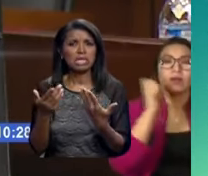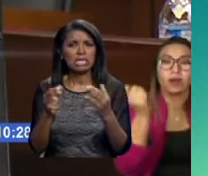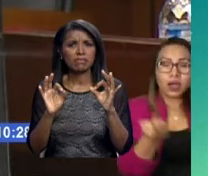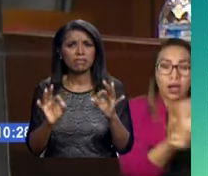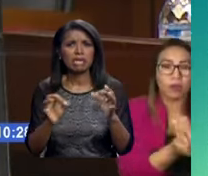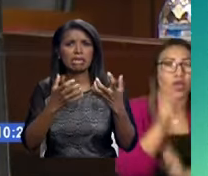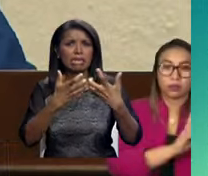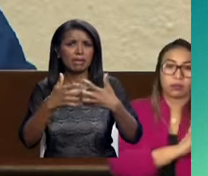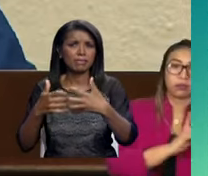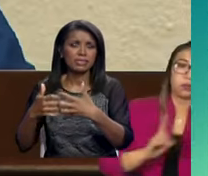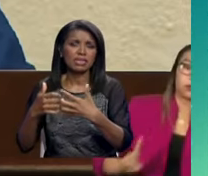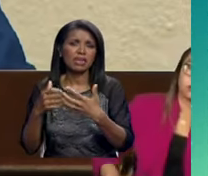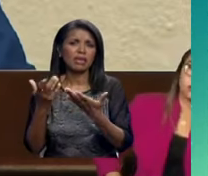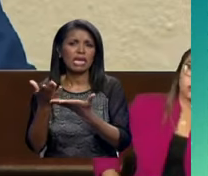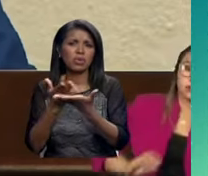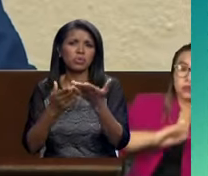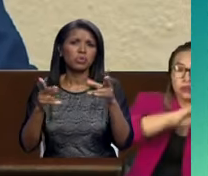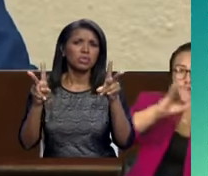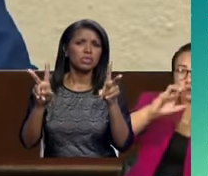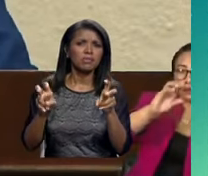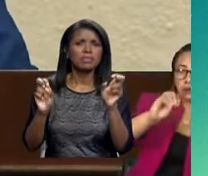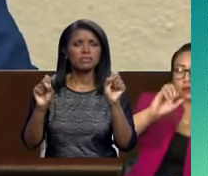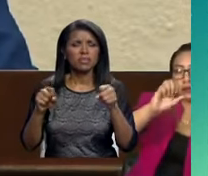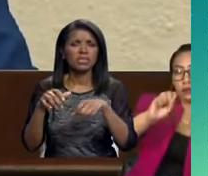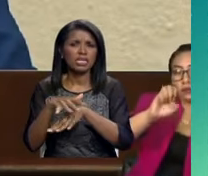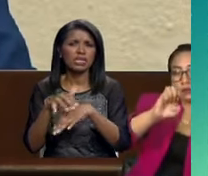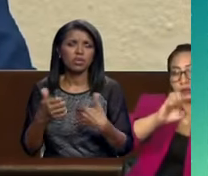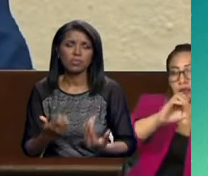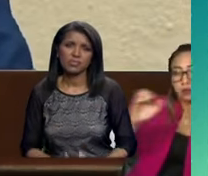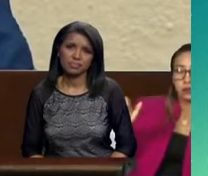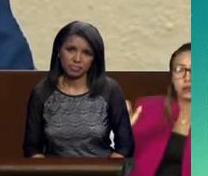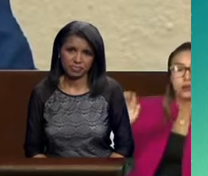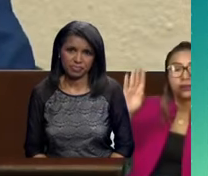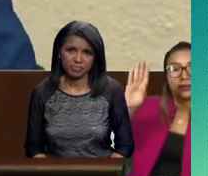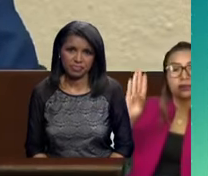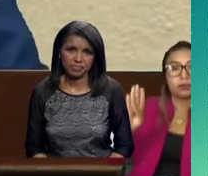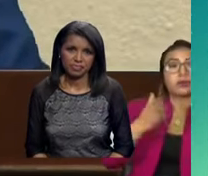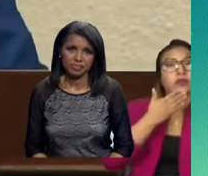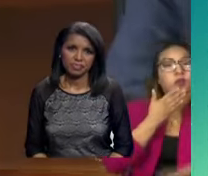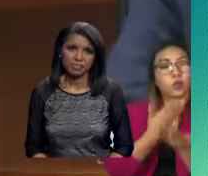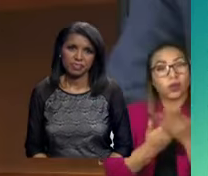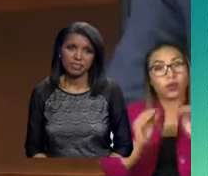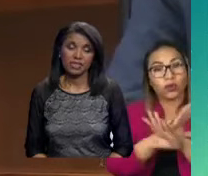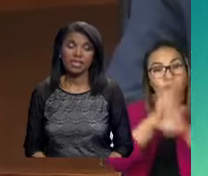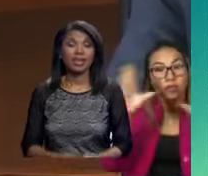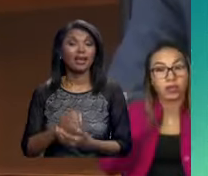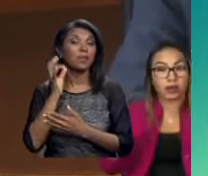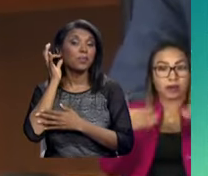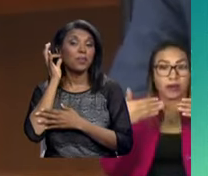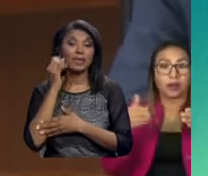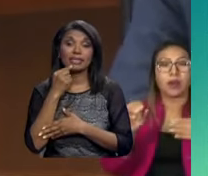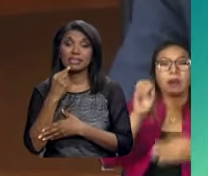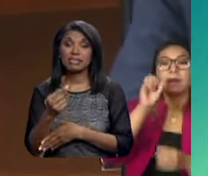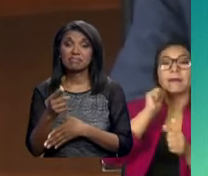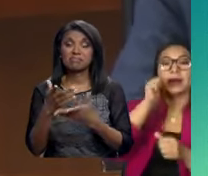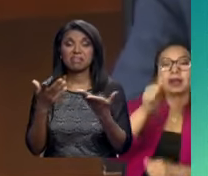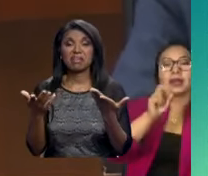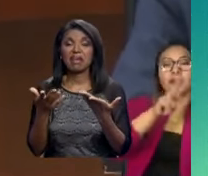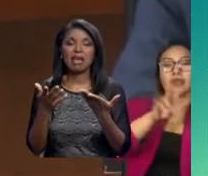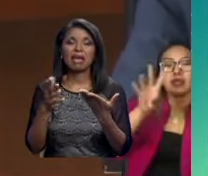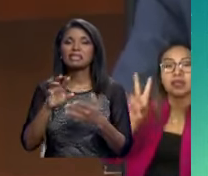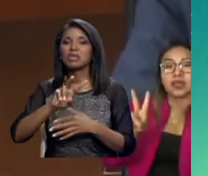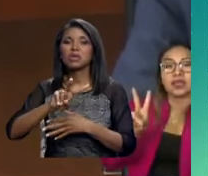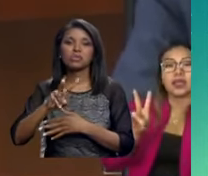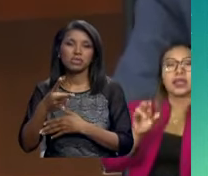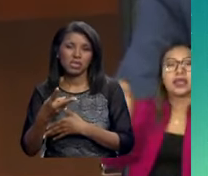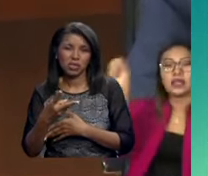que decía que habían temas inconvenientes, pero se podían subsanar dentro del proyecto. Esto es simplemente un doble discurso utilizado para justificar lo